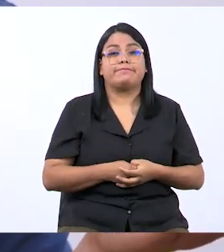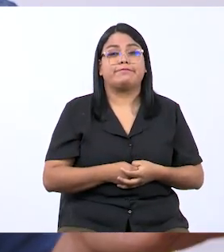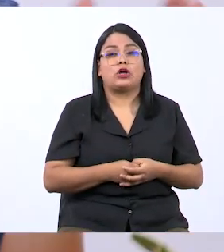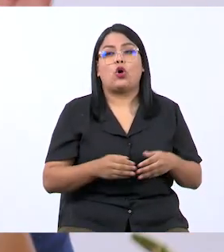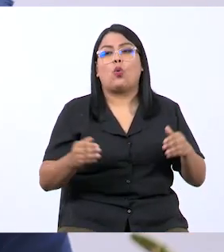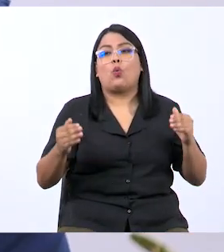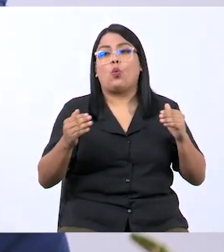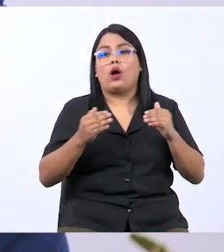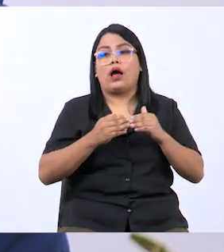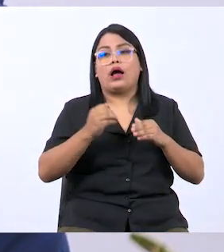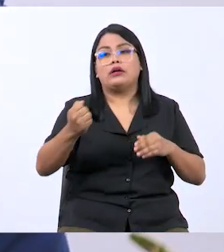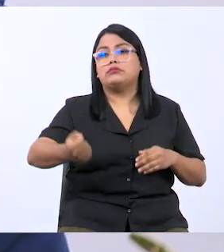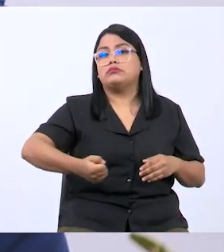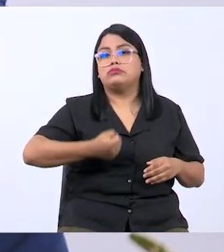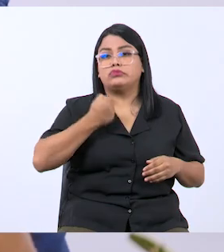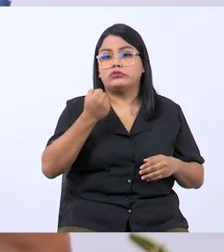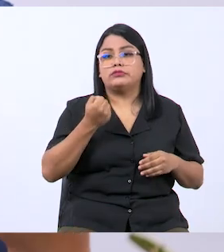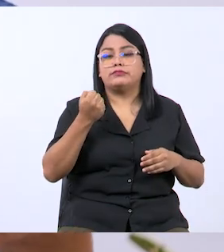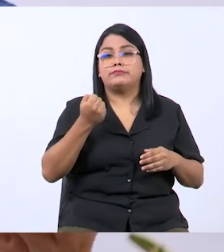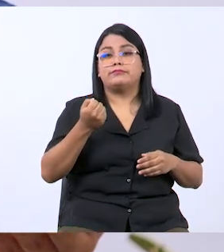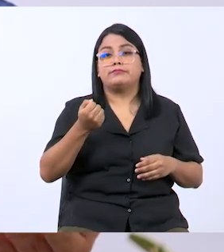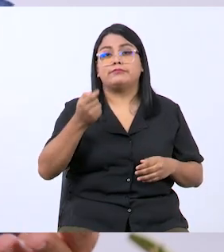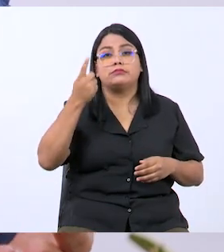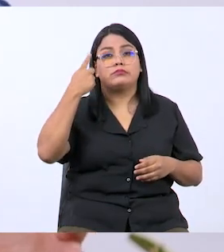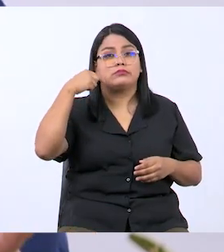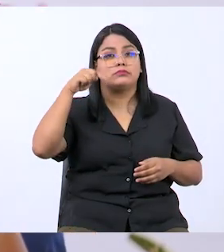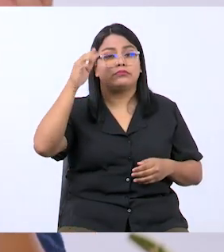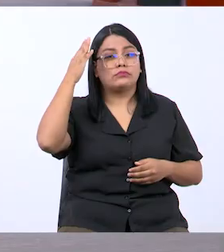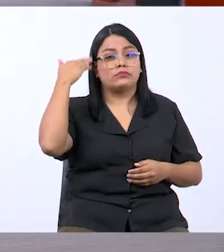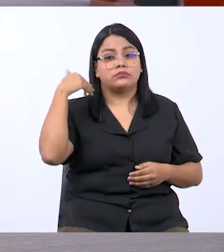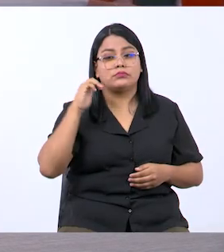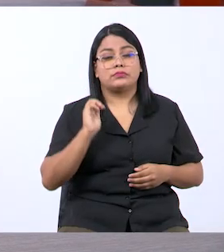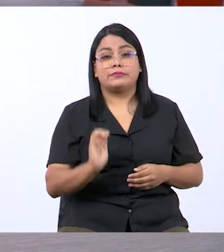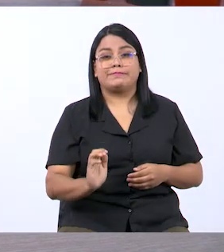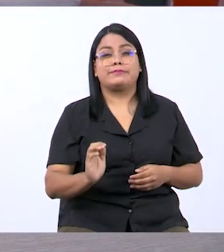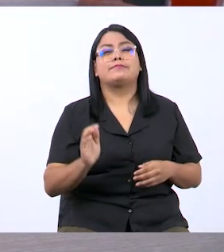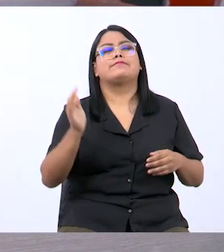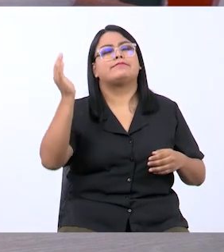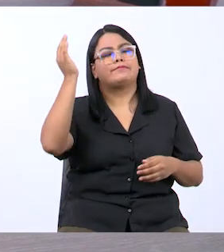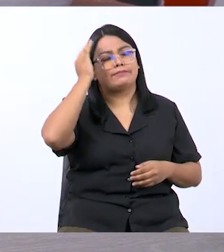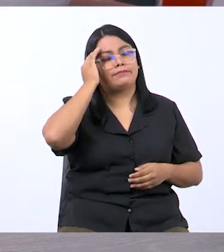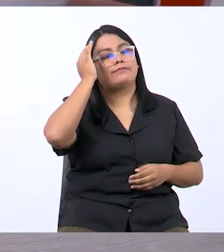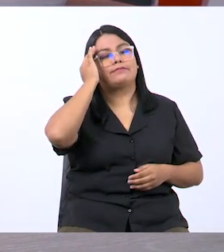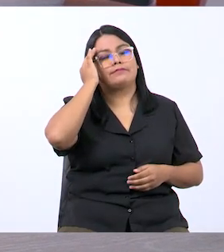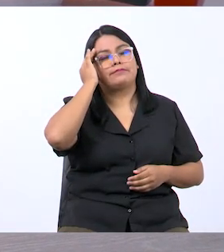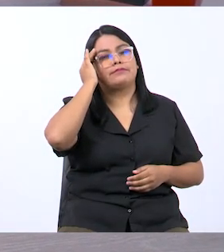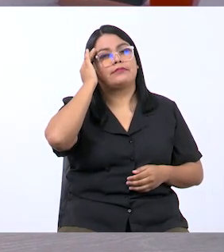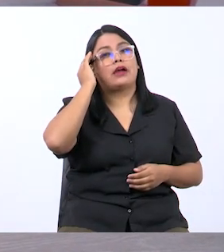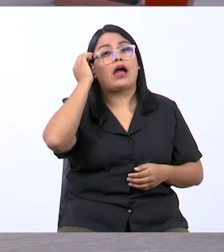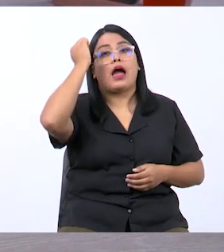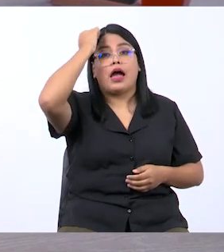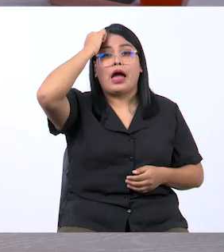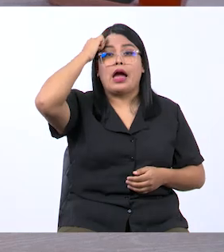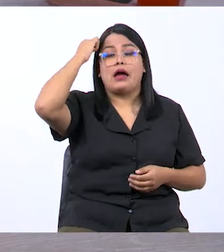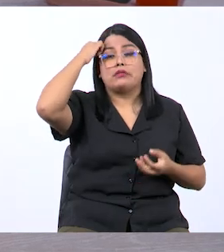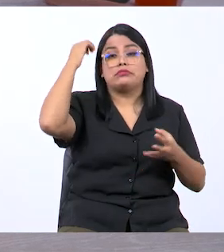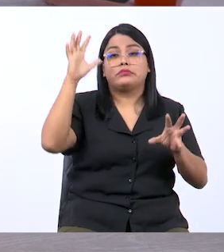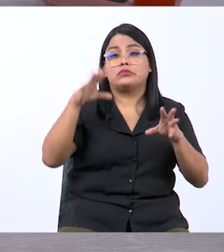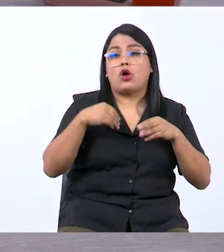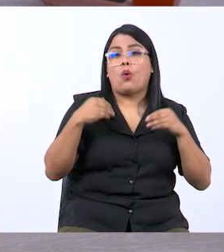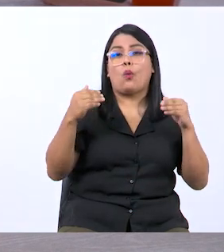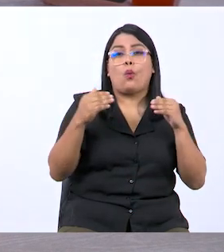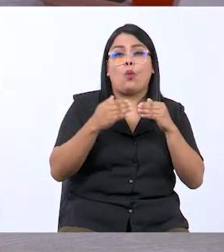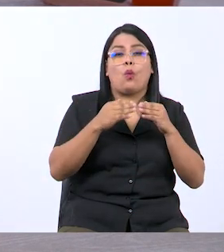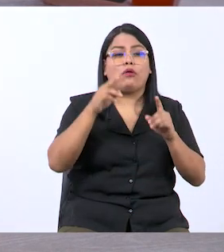unidad. Y también es importante que el niño y la niña desde el principio sepa lo que se espera que aprenda y